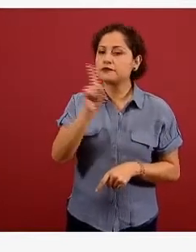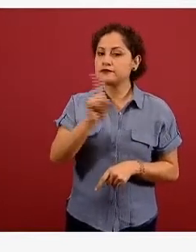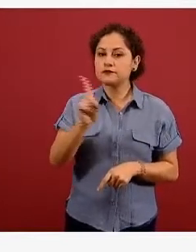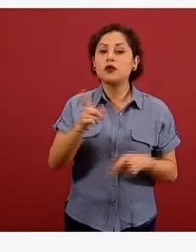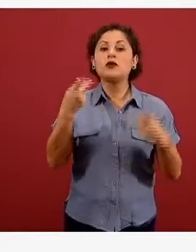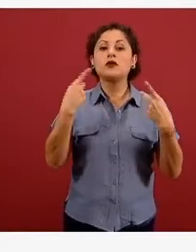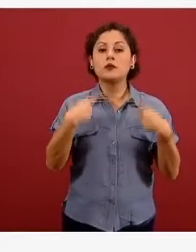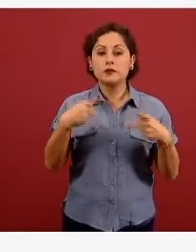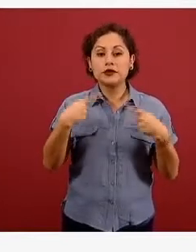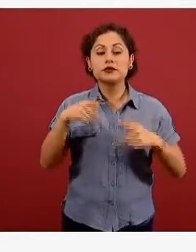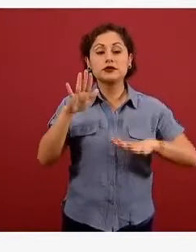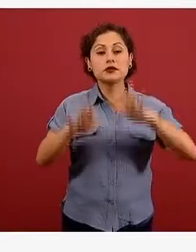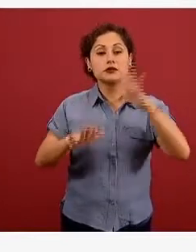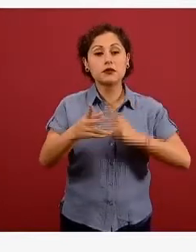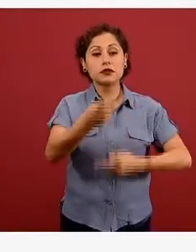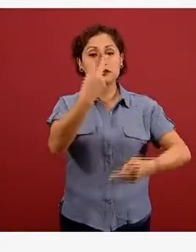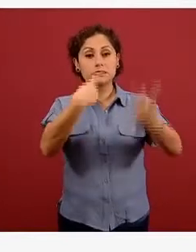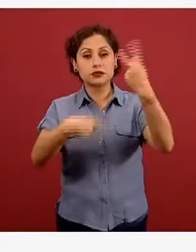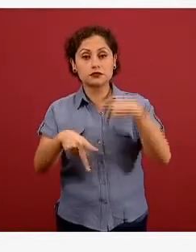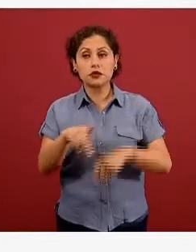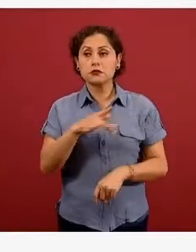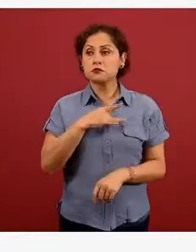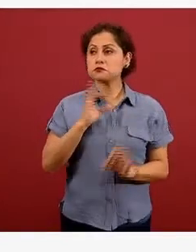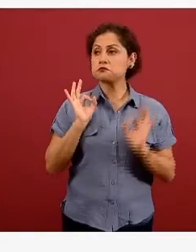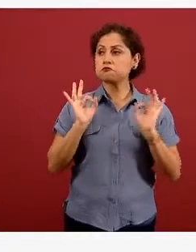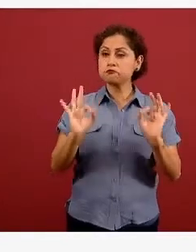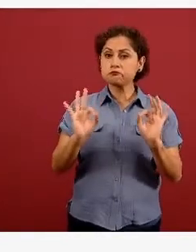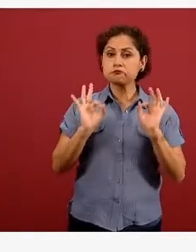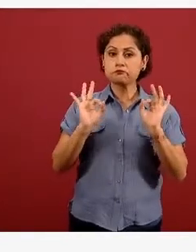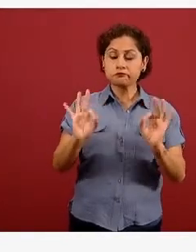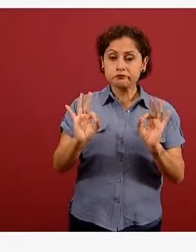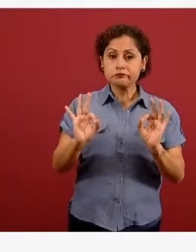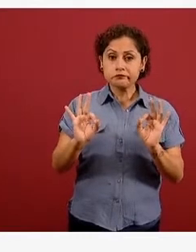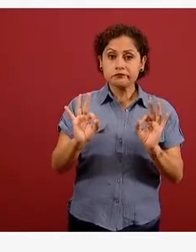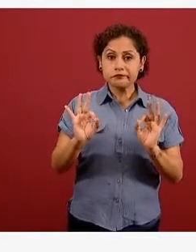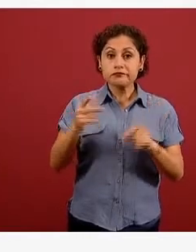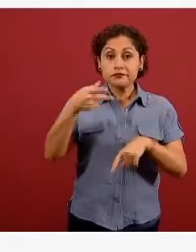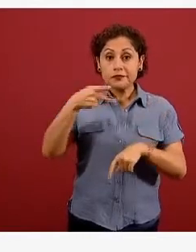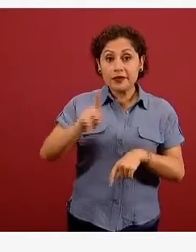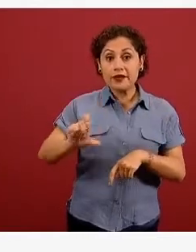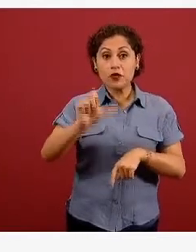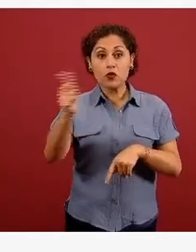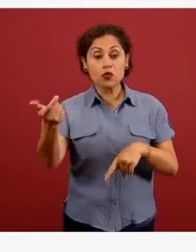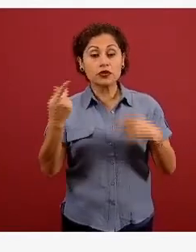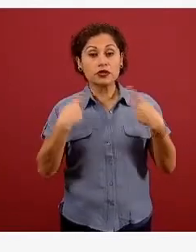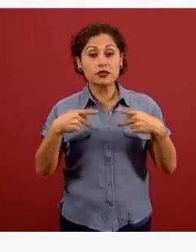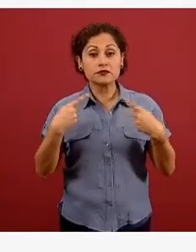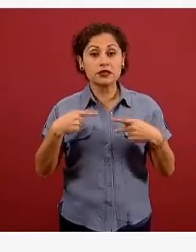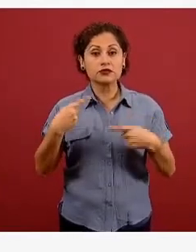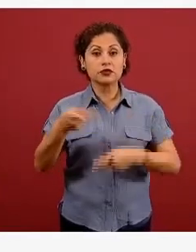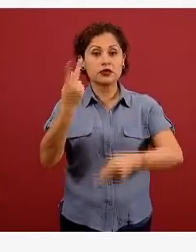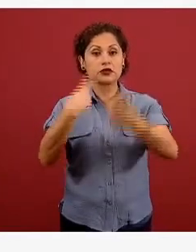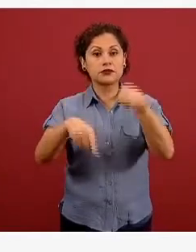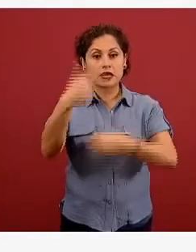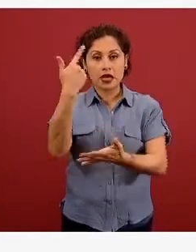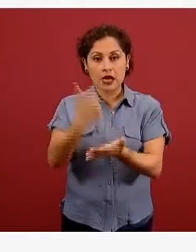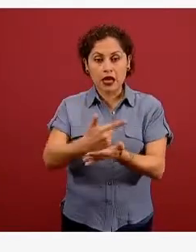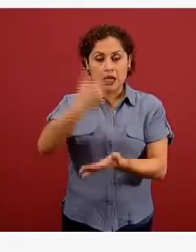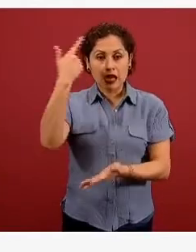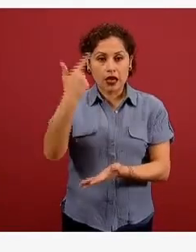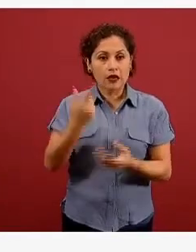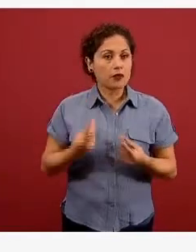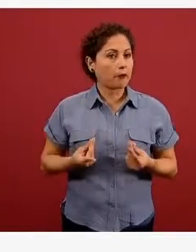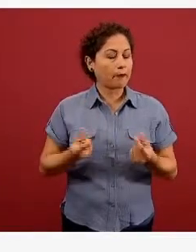en condiciones estables comparado con en condiciones no estables y fallecen de manera